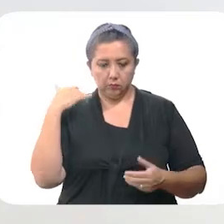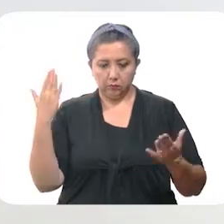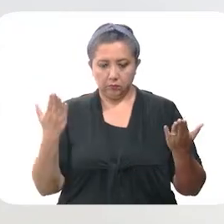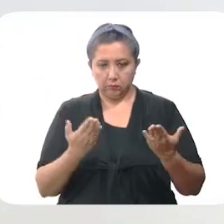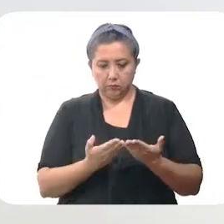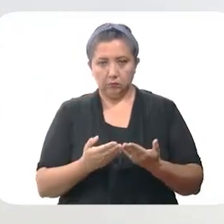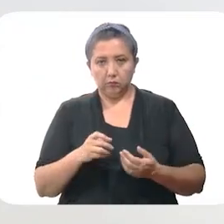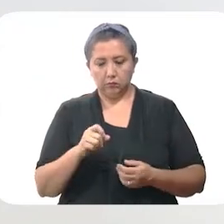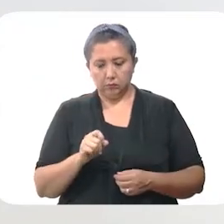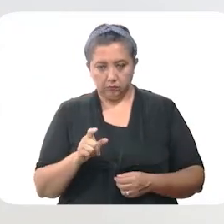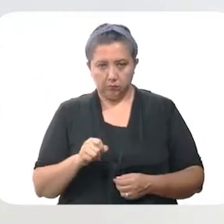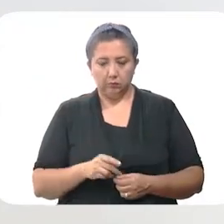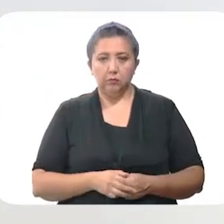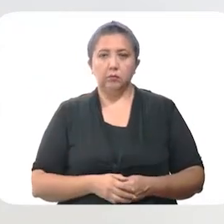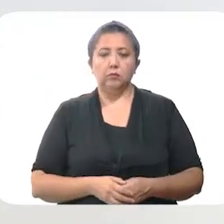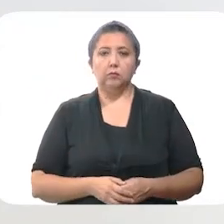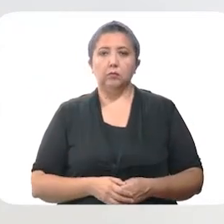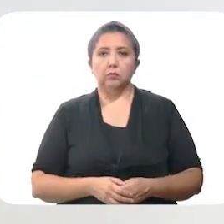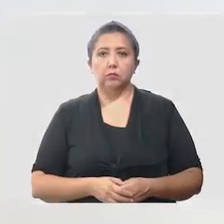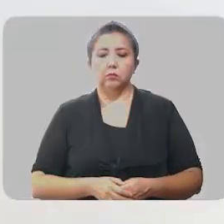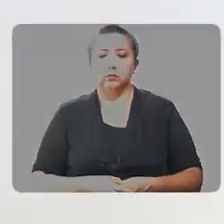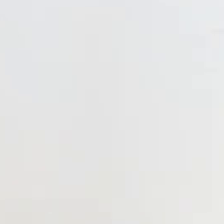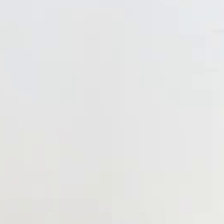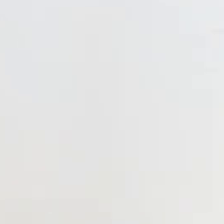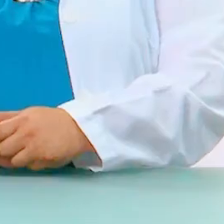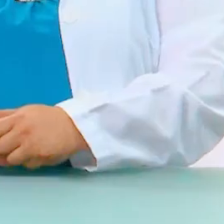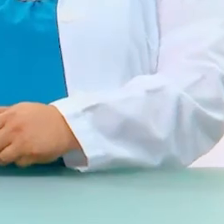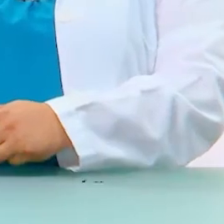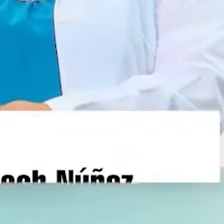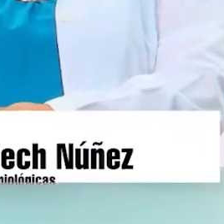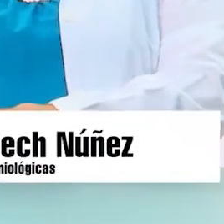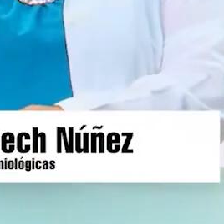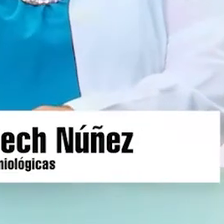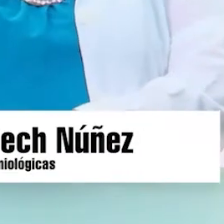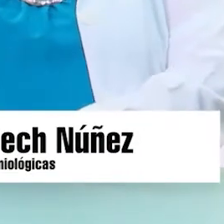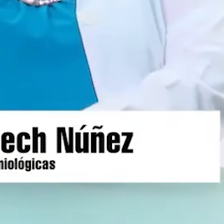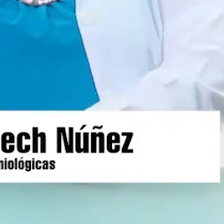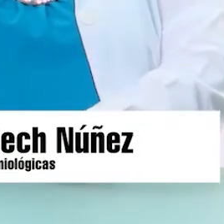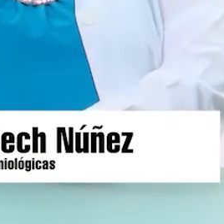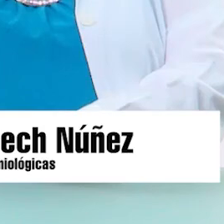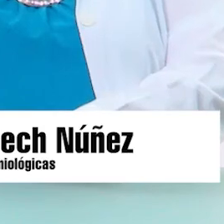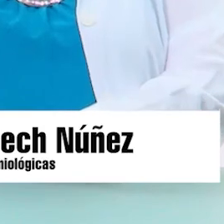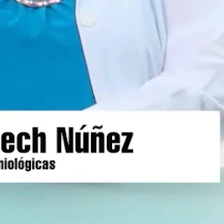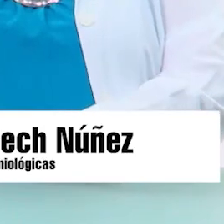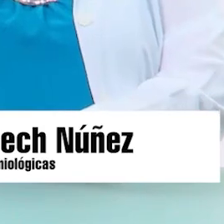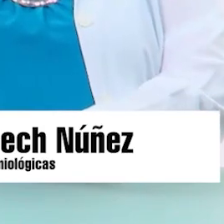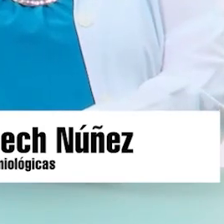semáforo quincenal del Gobierno federal. Eso es todo, doctora. Gracias.